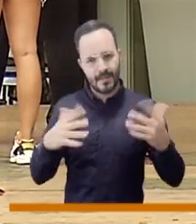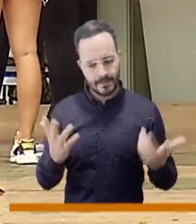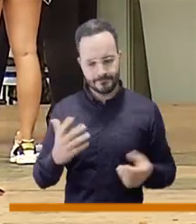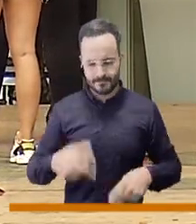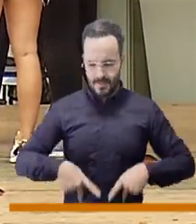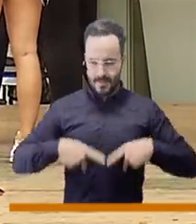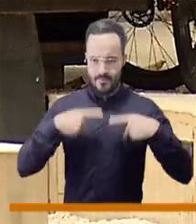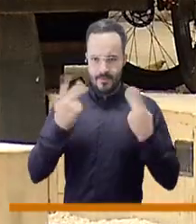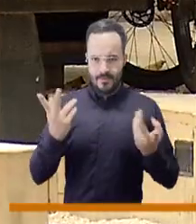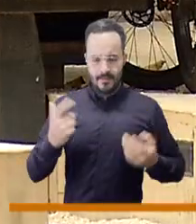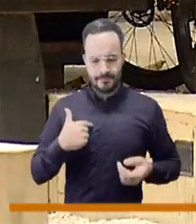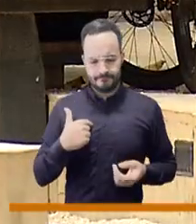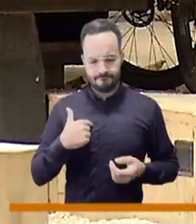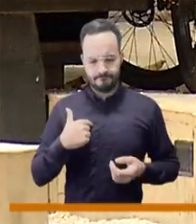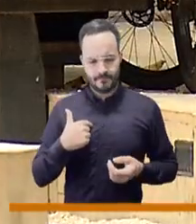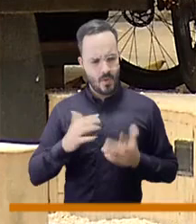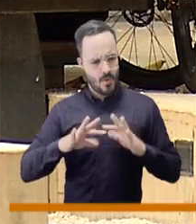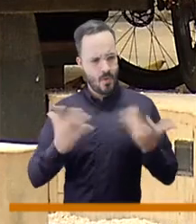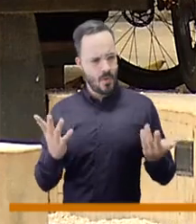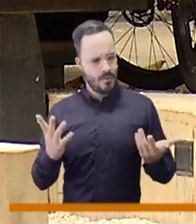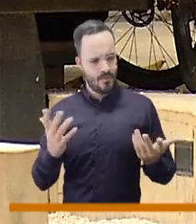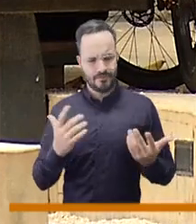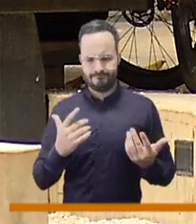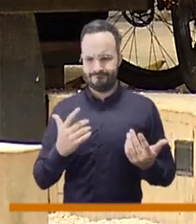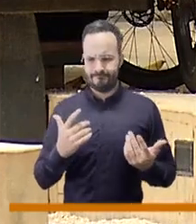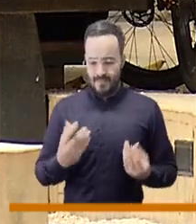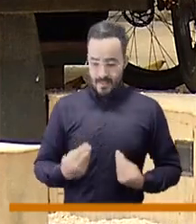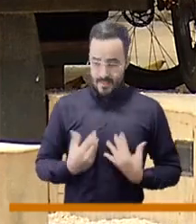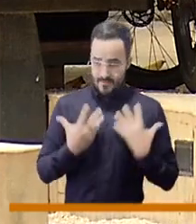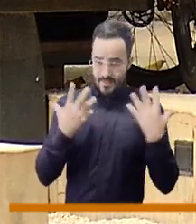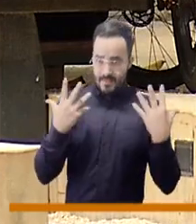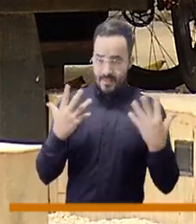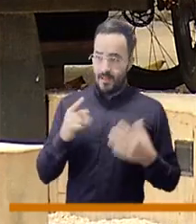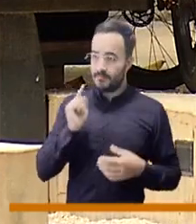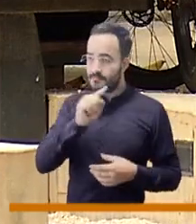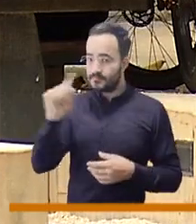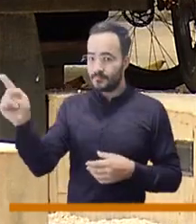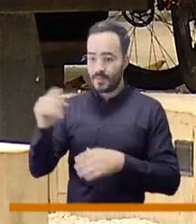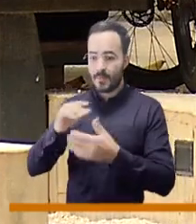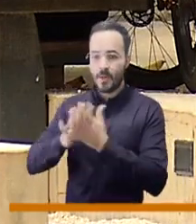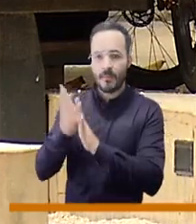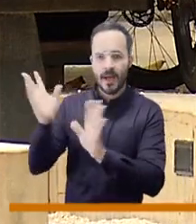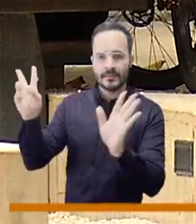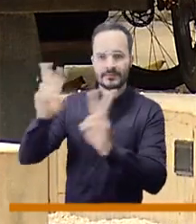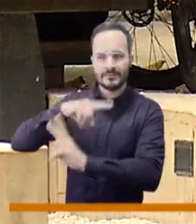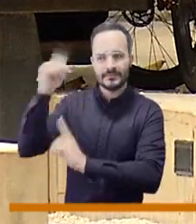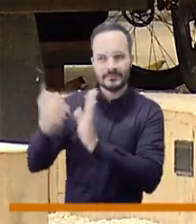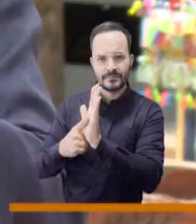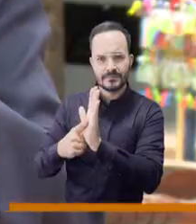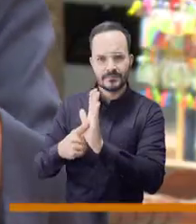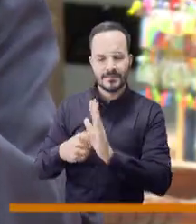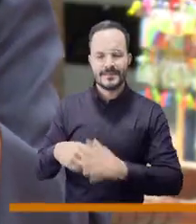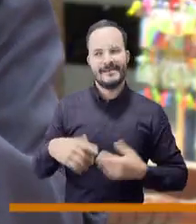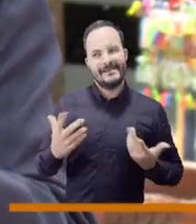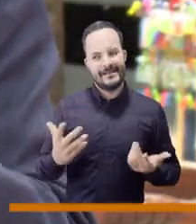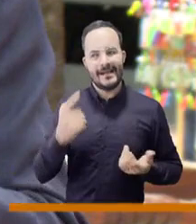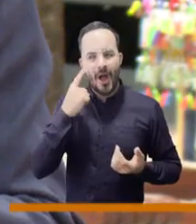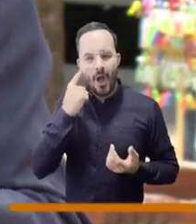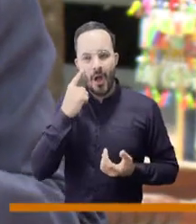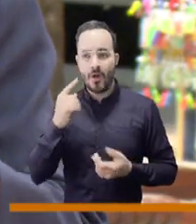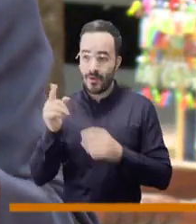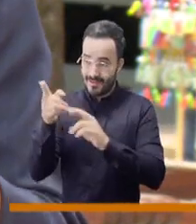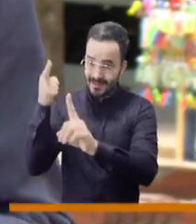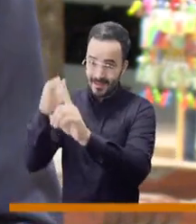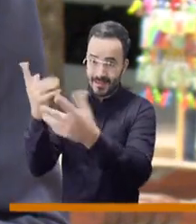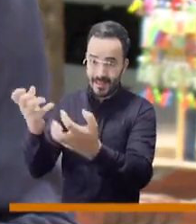la militarización de la vida. Necesitamos una paz total para que desmilitarice la vida y por lo